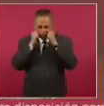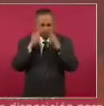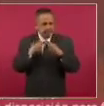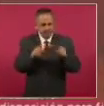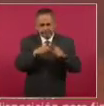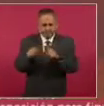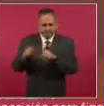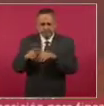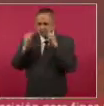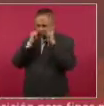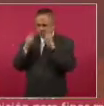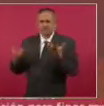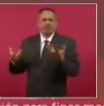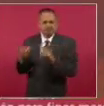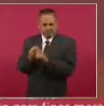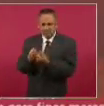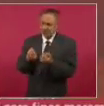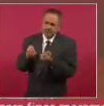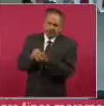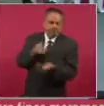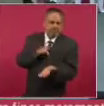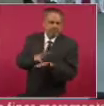aquí se ha mencionado.